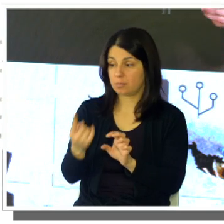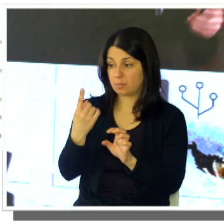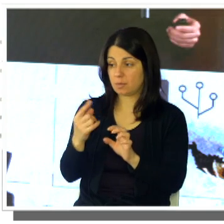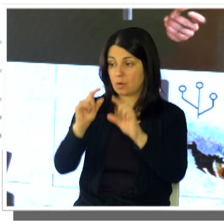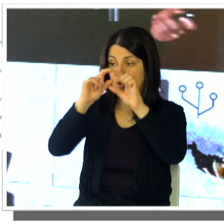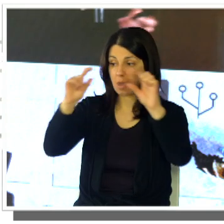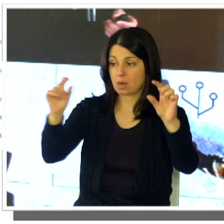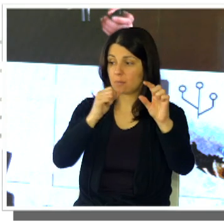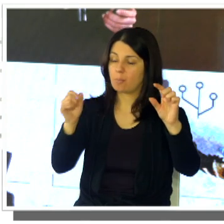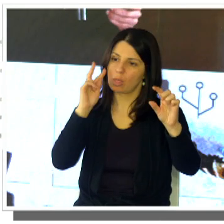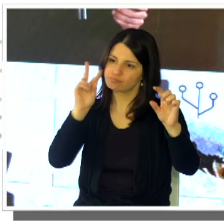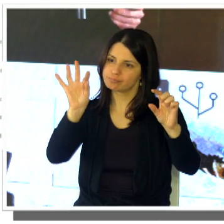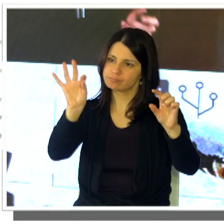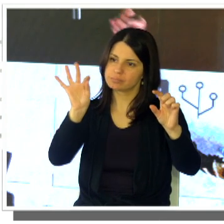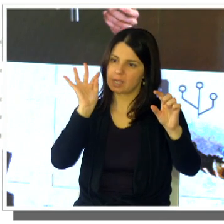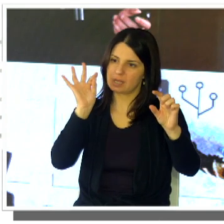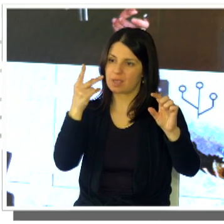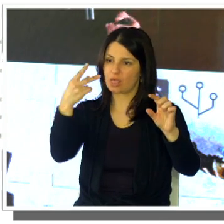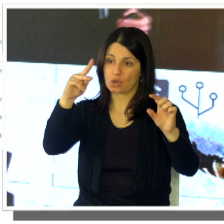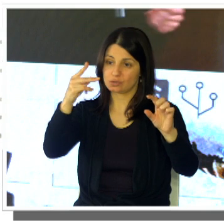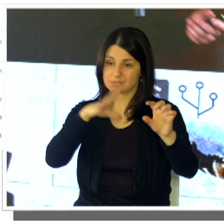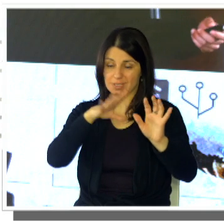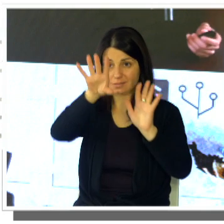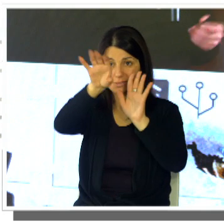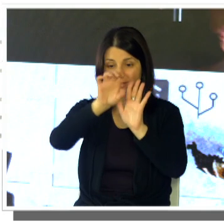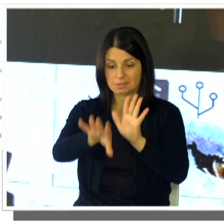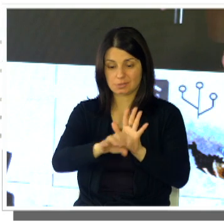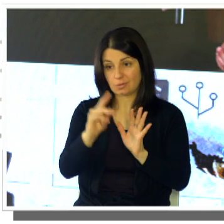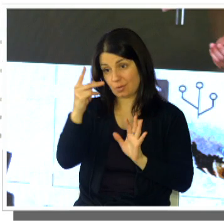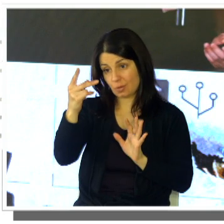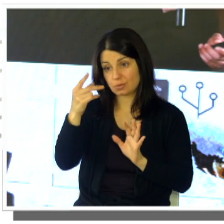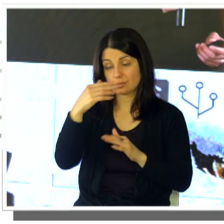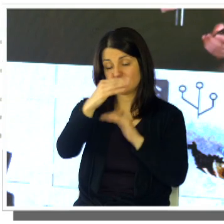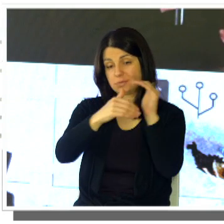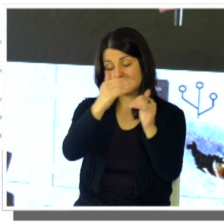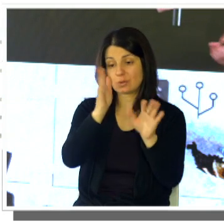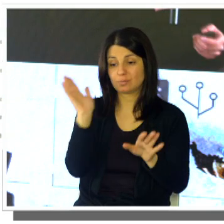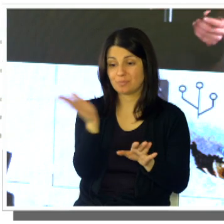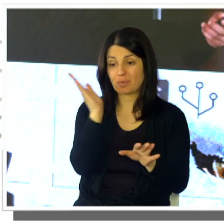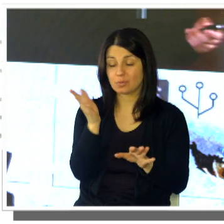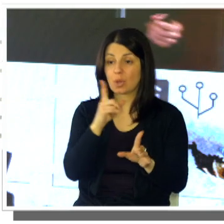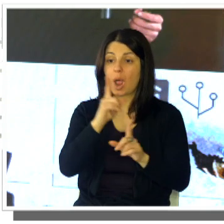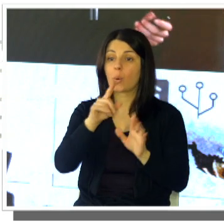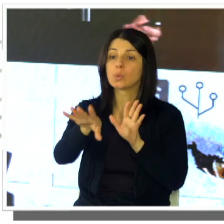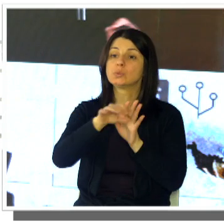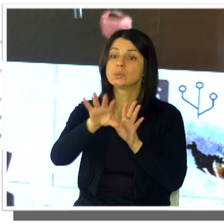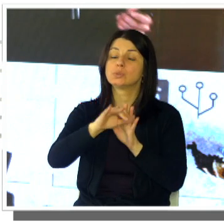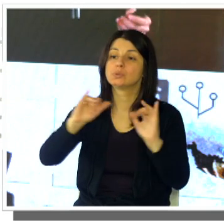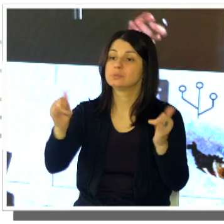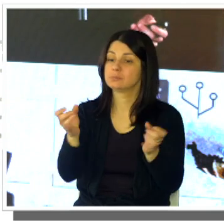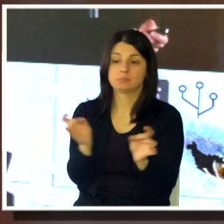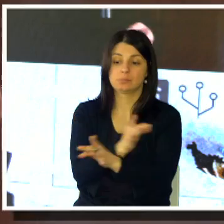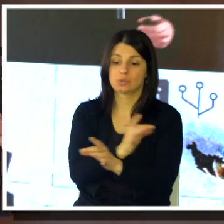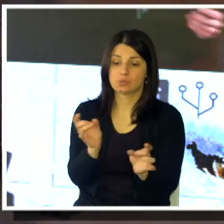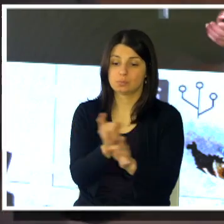arriba, podemos elegir, tenemos dos entornos, tanto de producción como de desarrollo, donde hay sensores que ya están prontos y